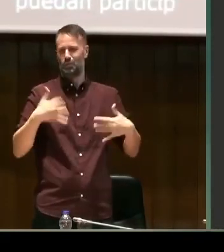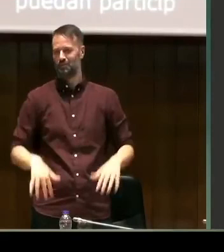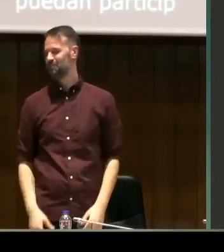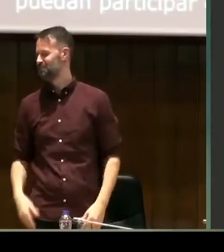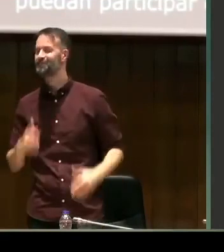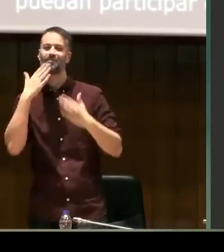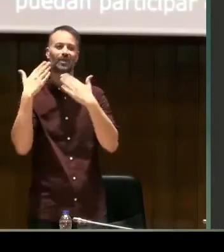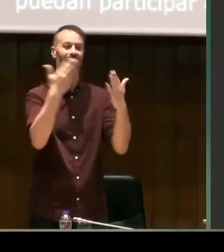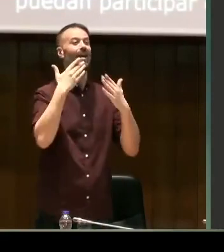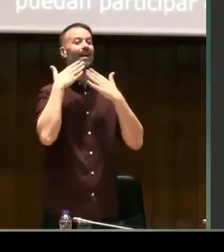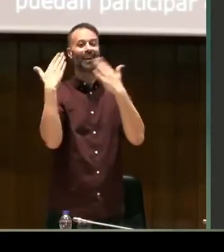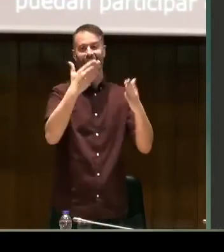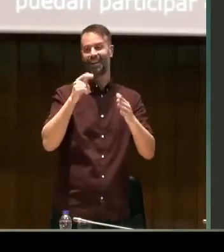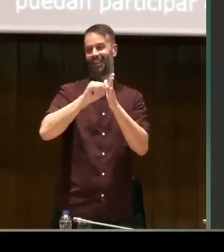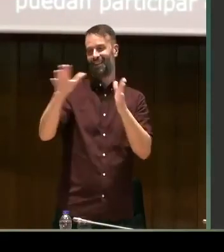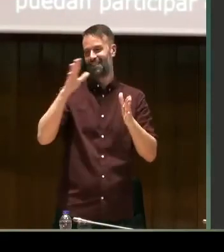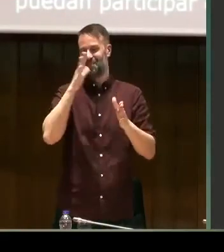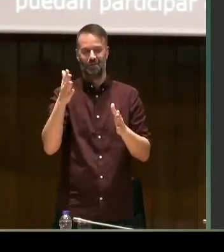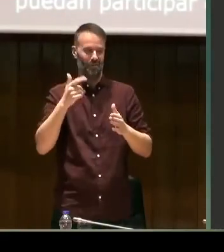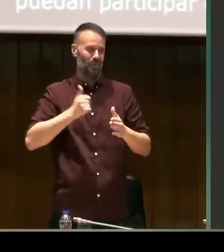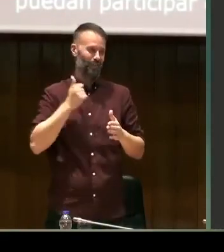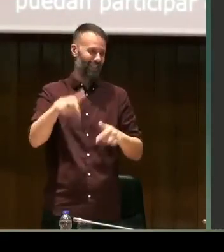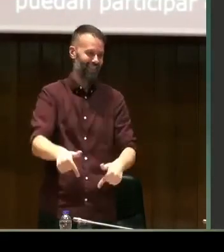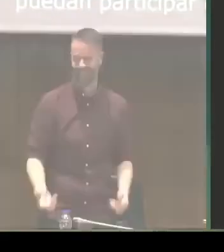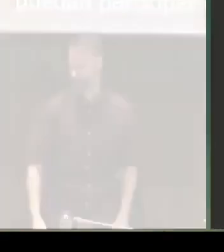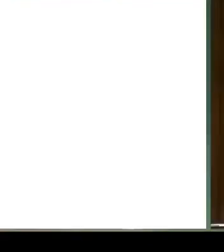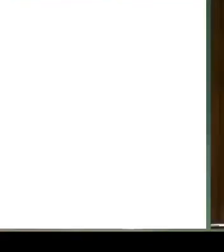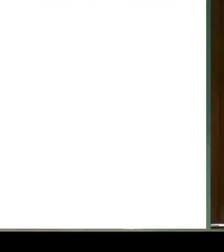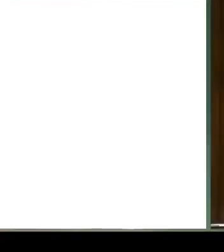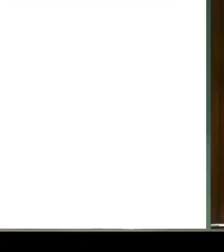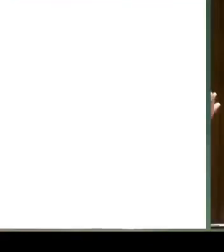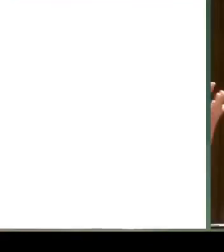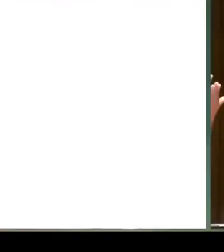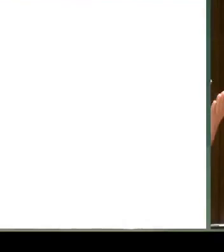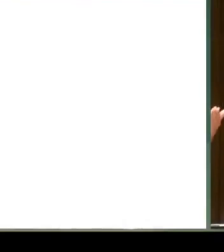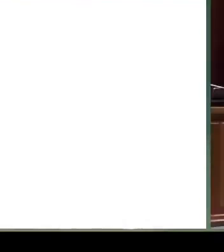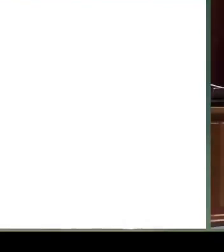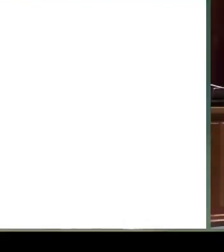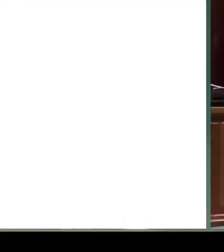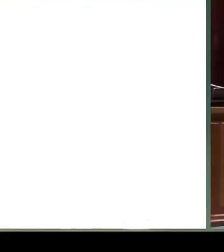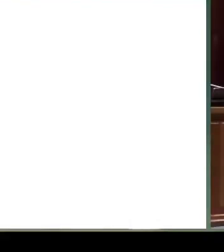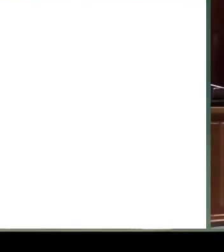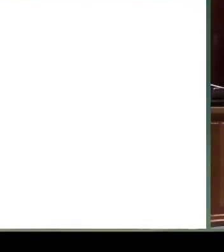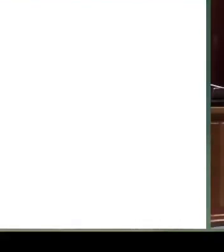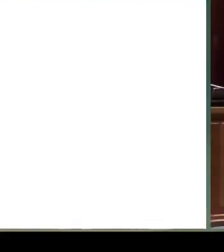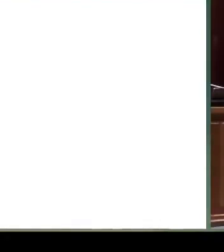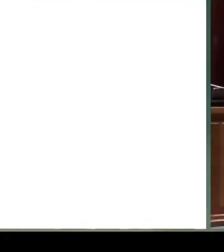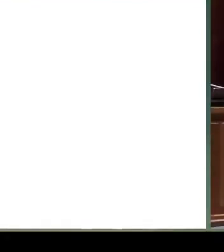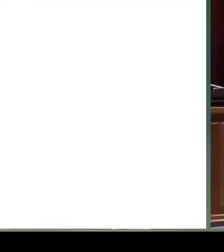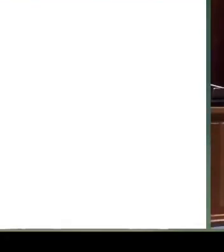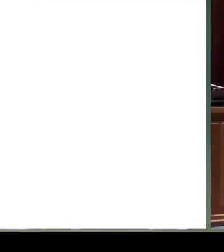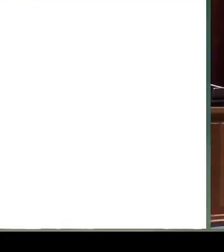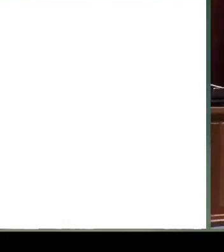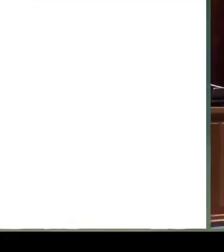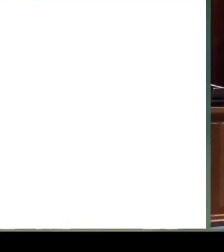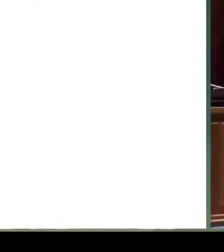Veréis muchísimas cosas y os abrirá mucho los ojos. Muchísimas gracias a CNELSE por darme la oportunidad de dirigirme a vosotros.